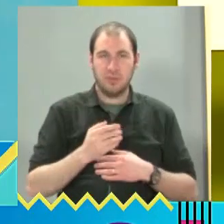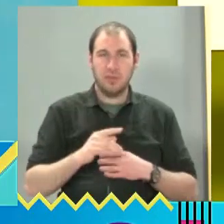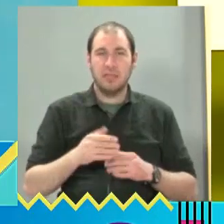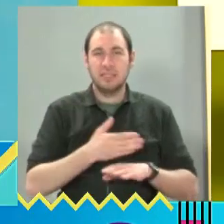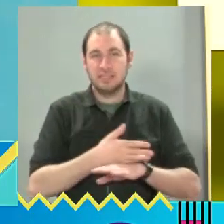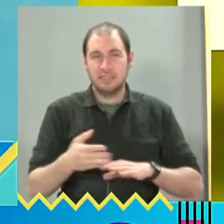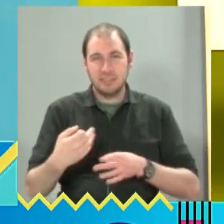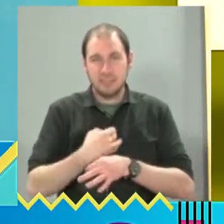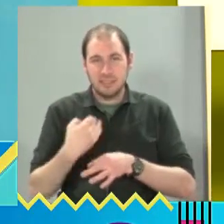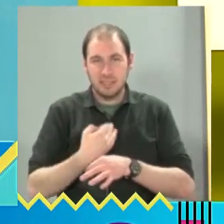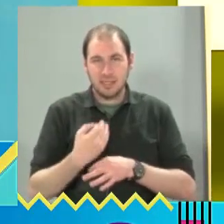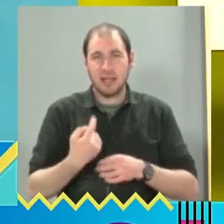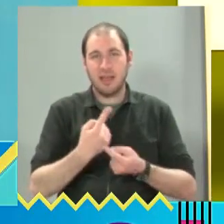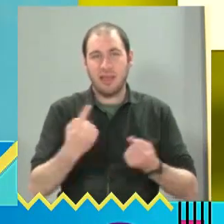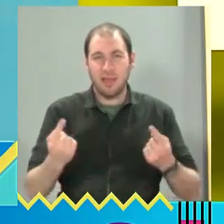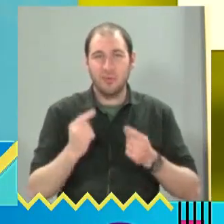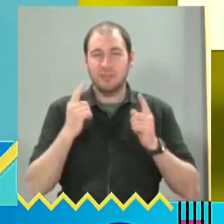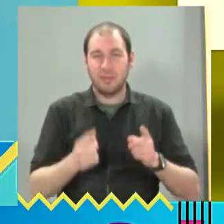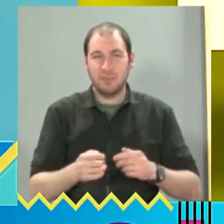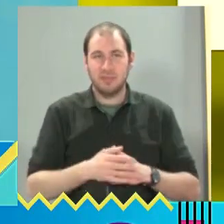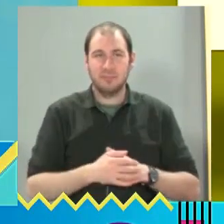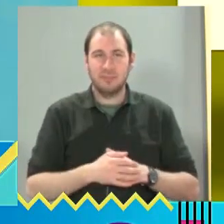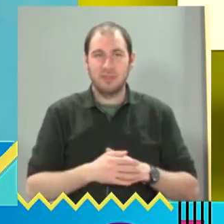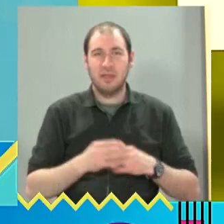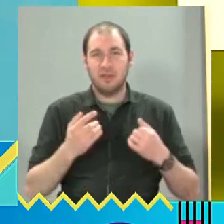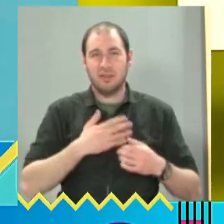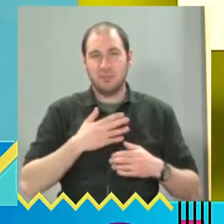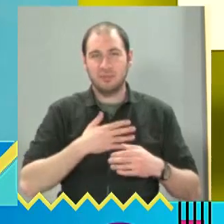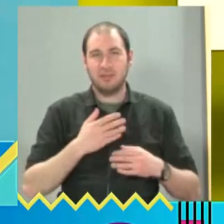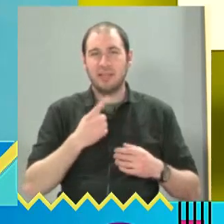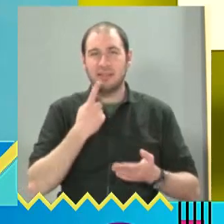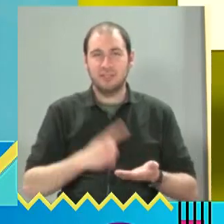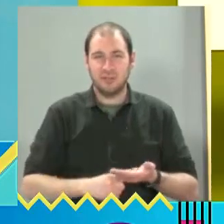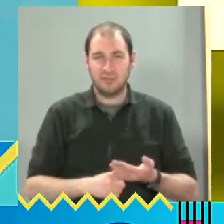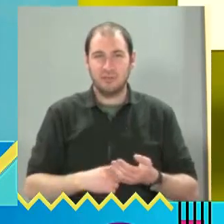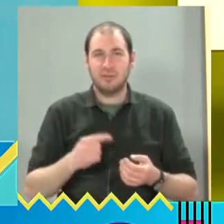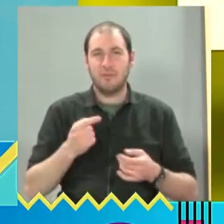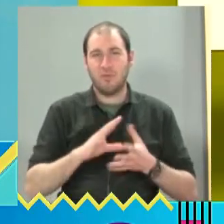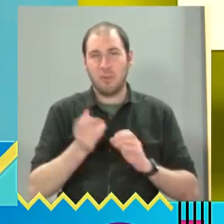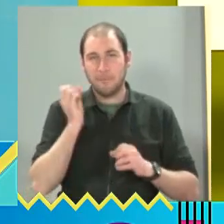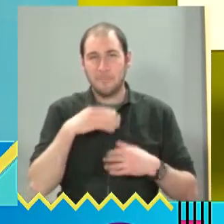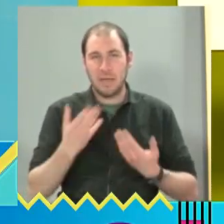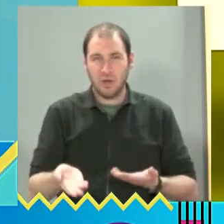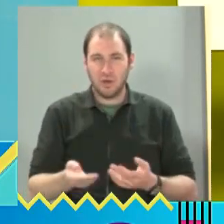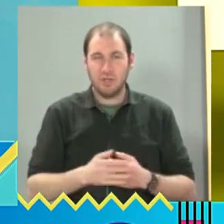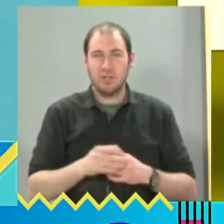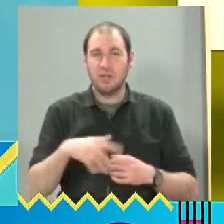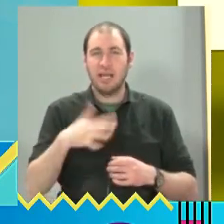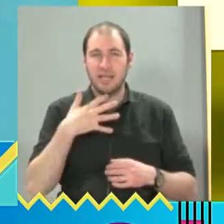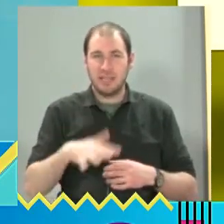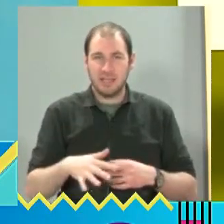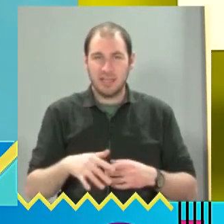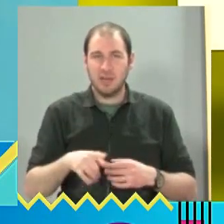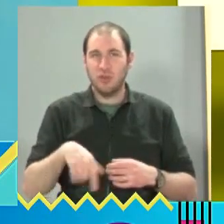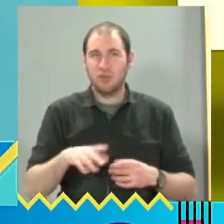seguir instruyéndose cada uno también para poder hacerse cargo de esa toma de decisiones de la mejor manera posible y entender que no